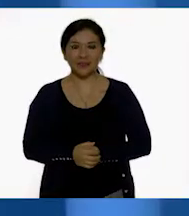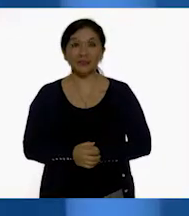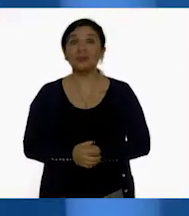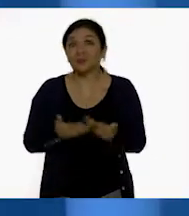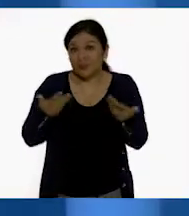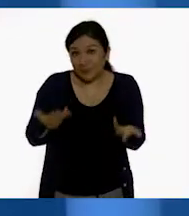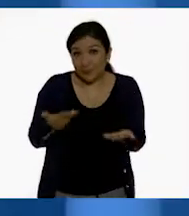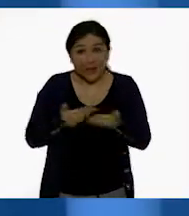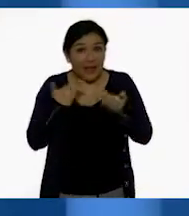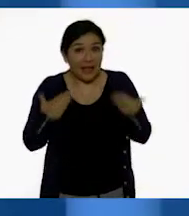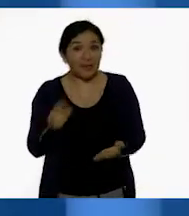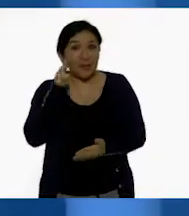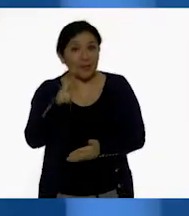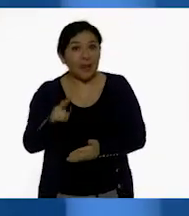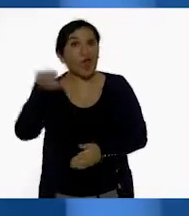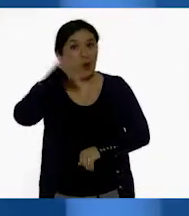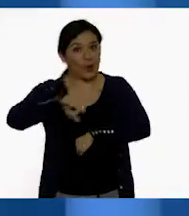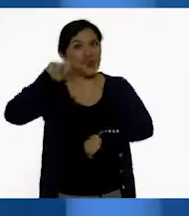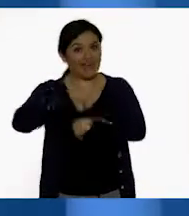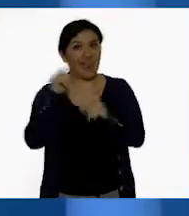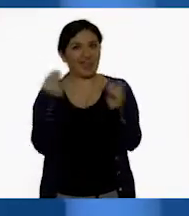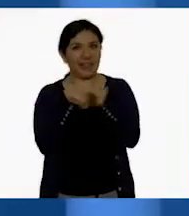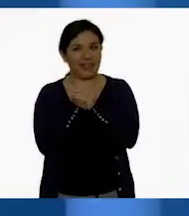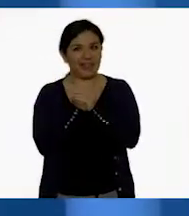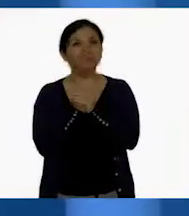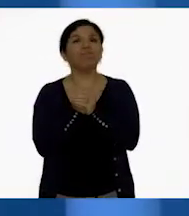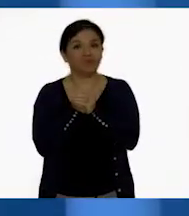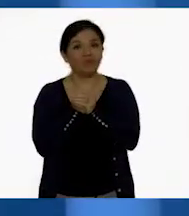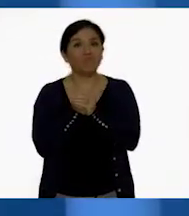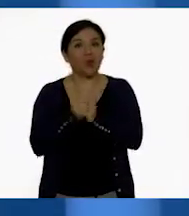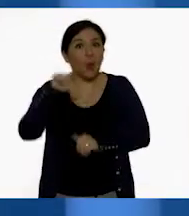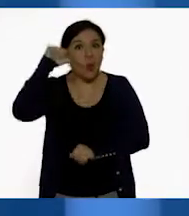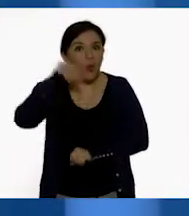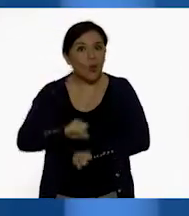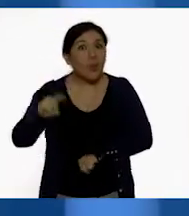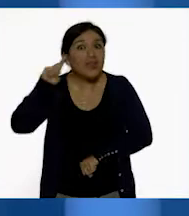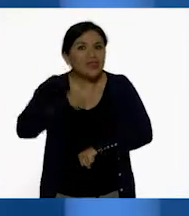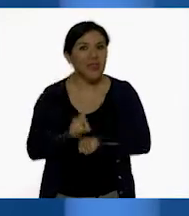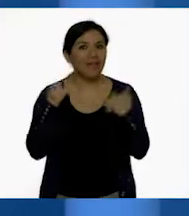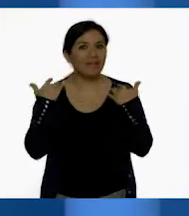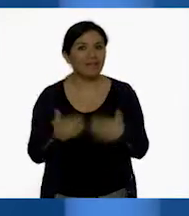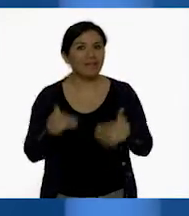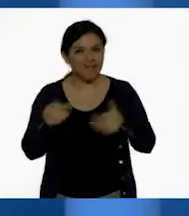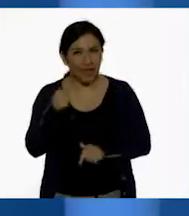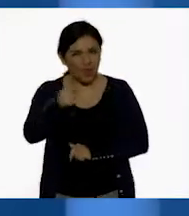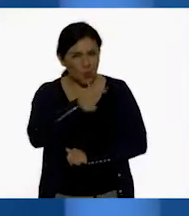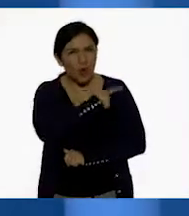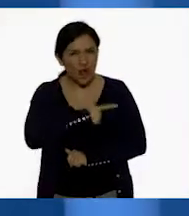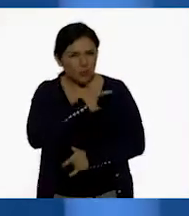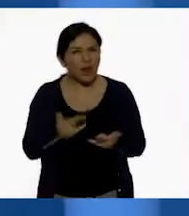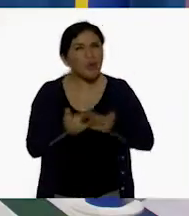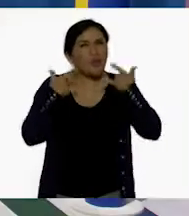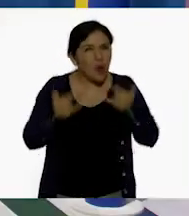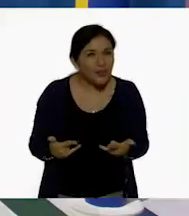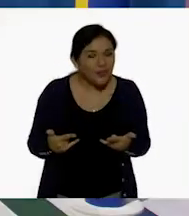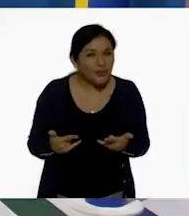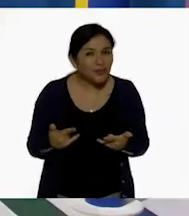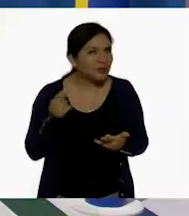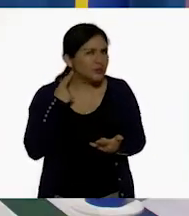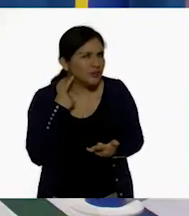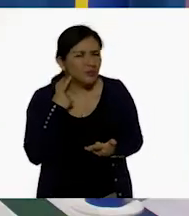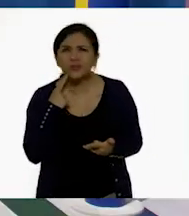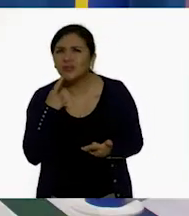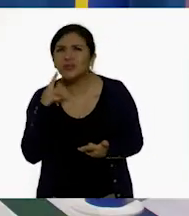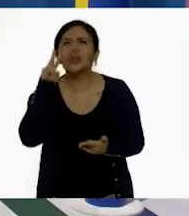Bueno, ahora vamos con lo de la clase de hoy. Niñas y niños, ¿les gustan los cuentos?